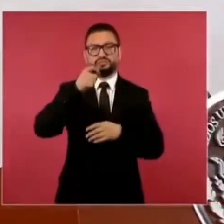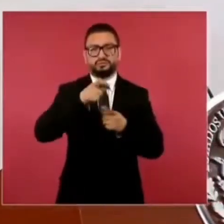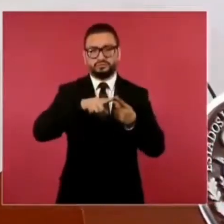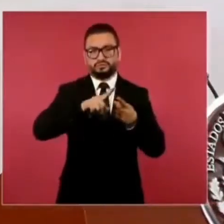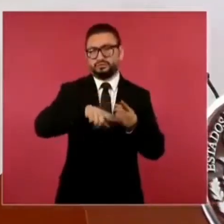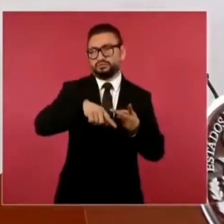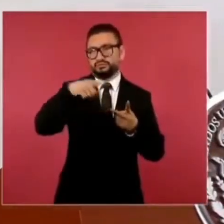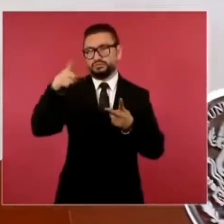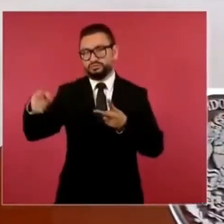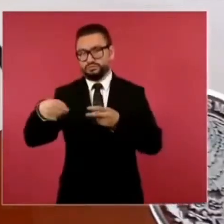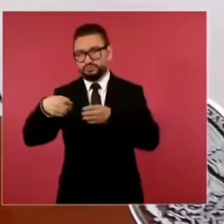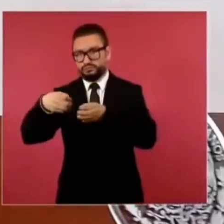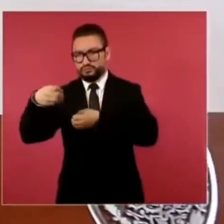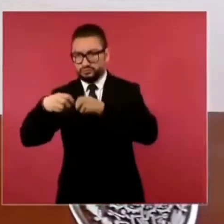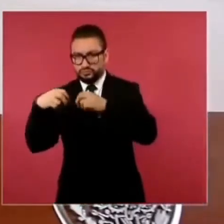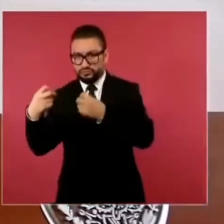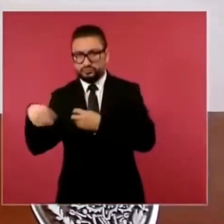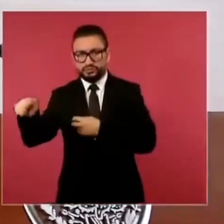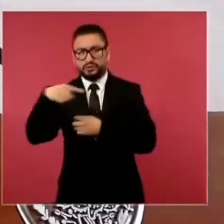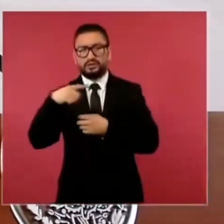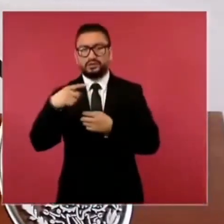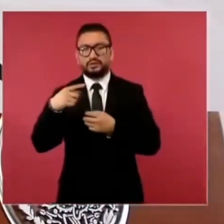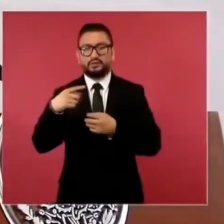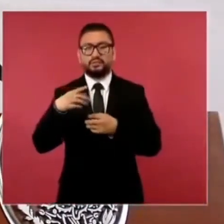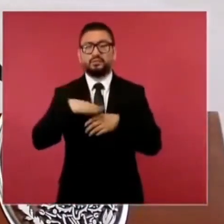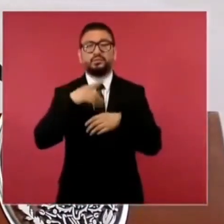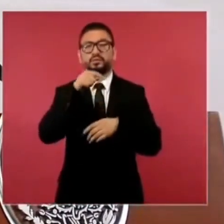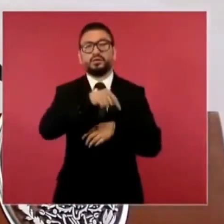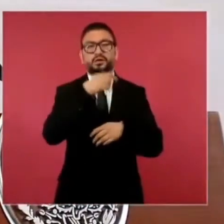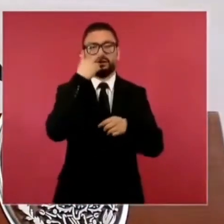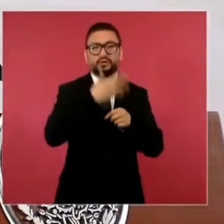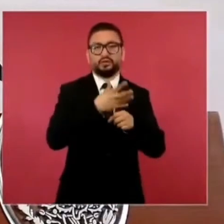tribunal, no nos corresponde.